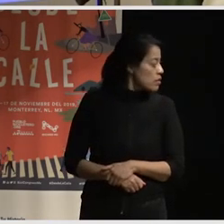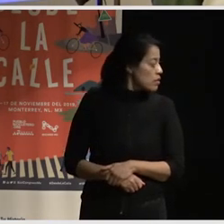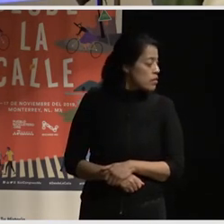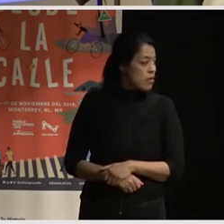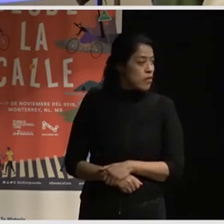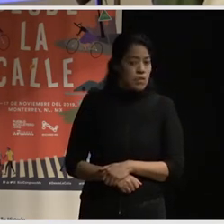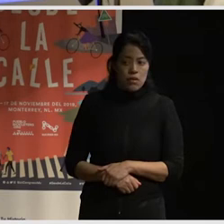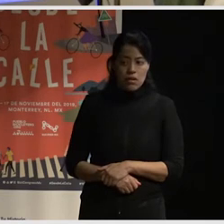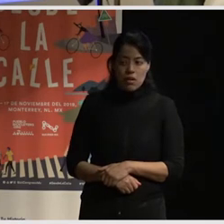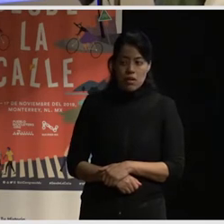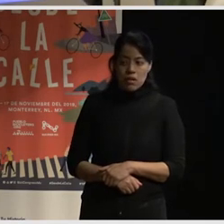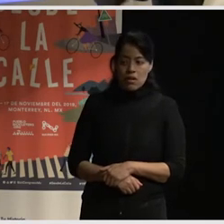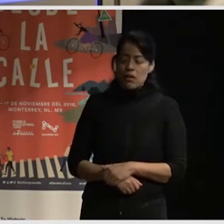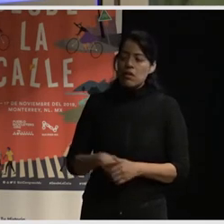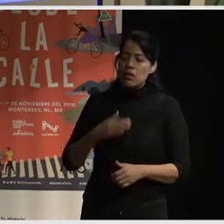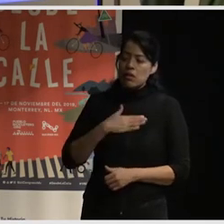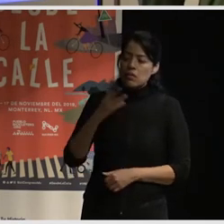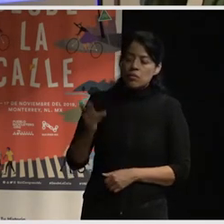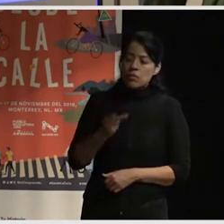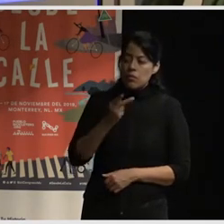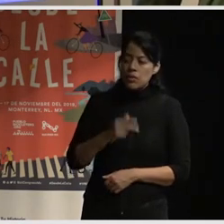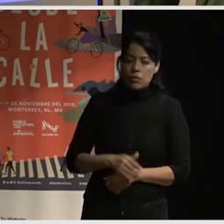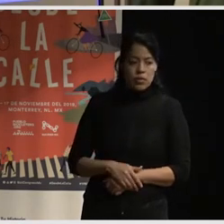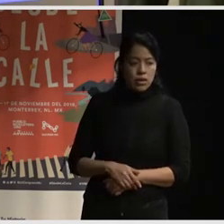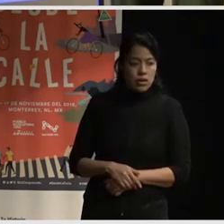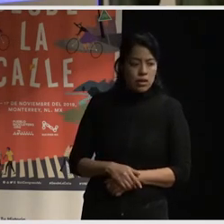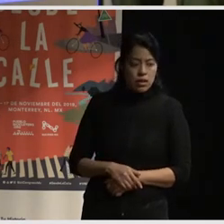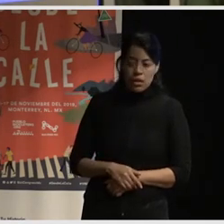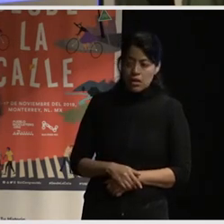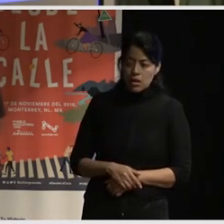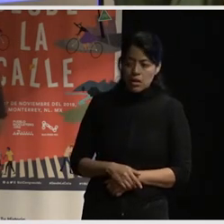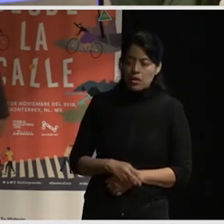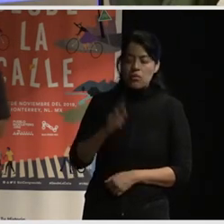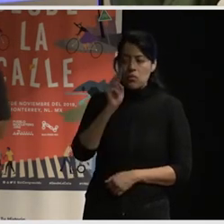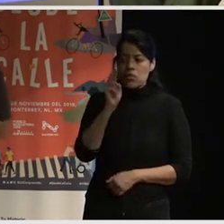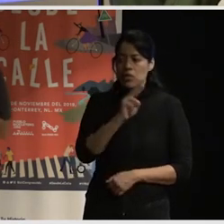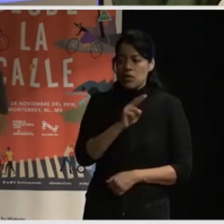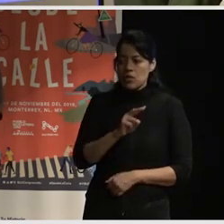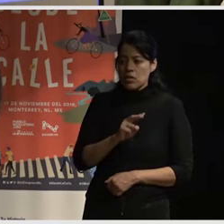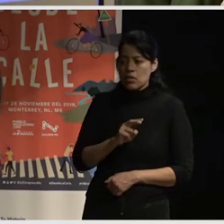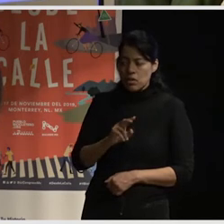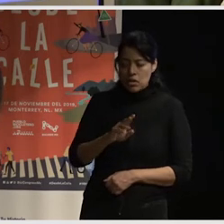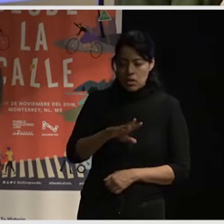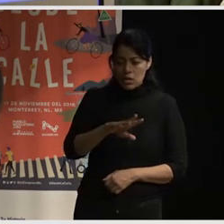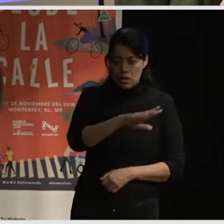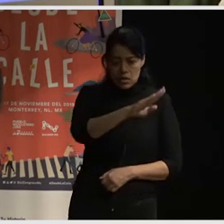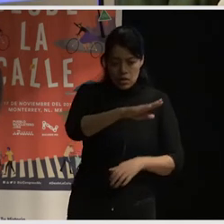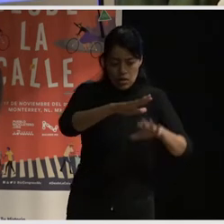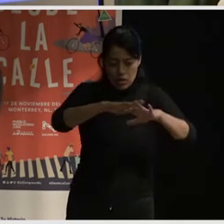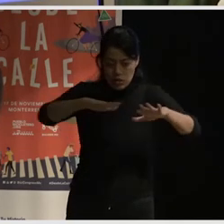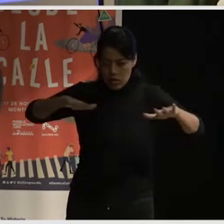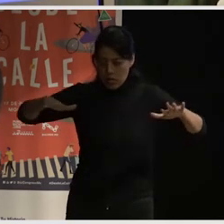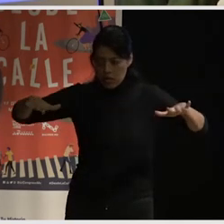buenas tardes mi pregunta es por ejemplo por lo que vi en las playas vivir una